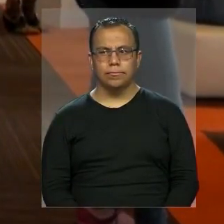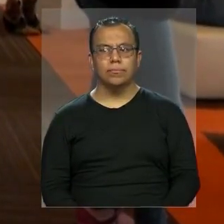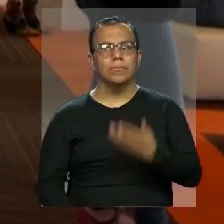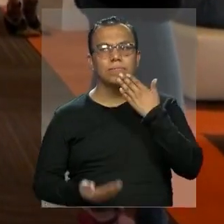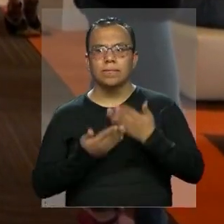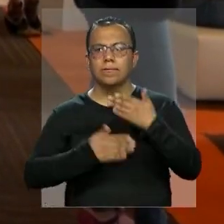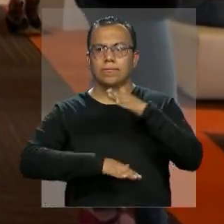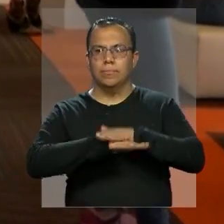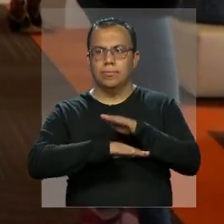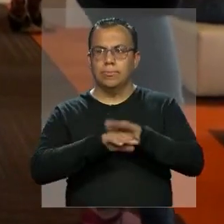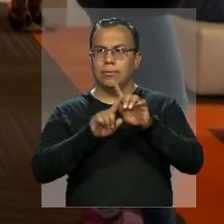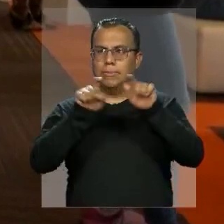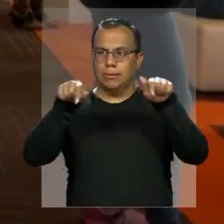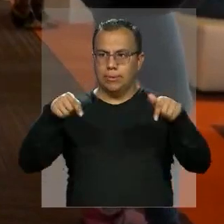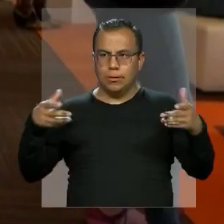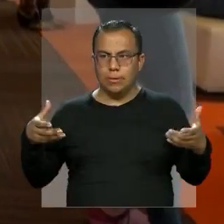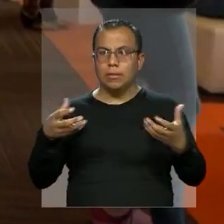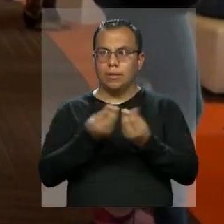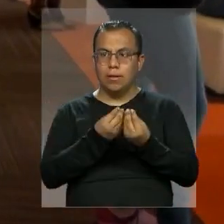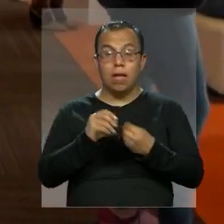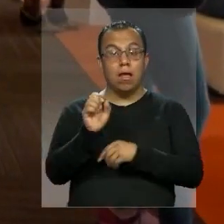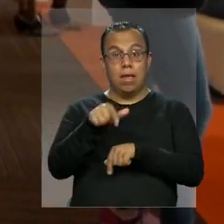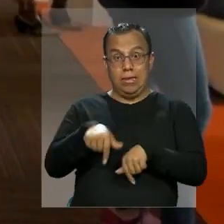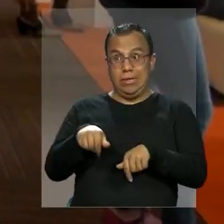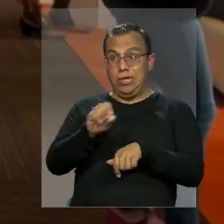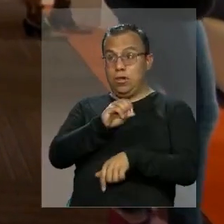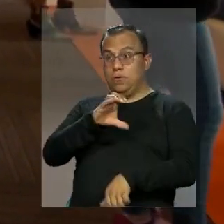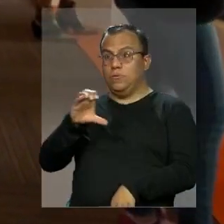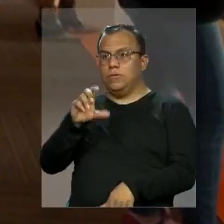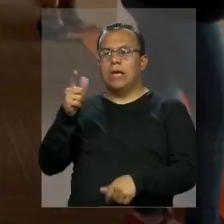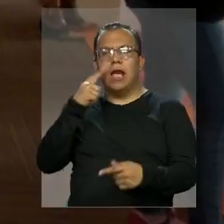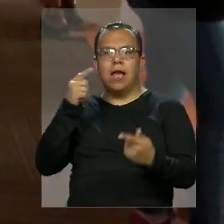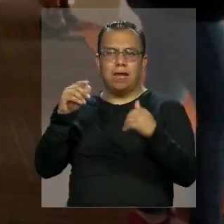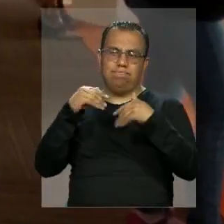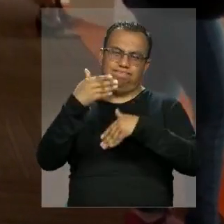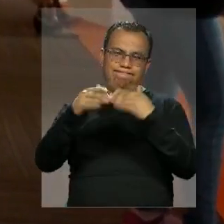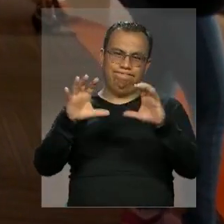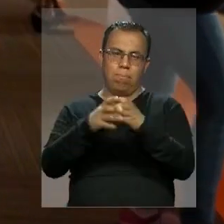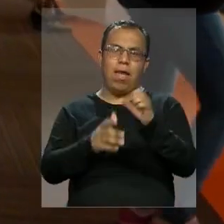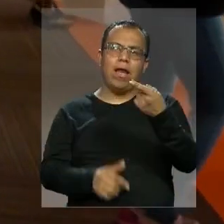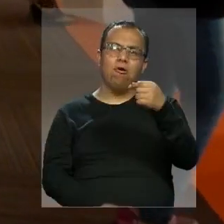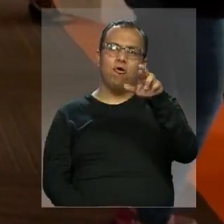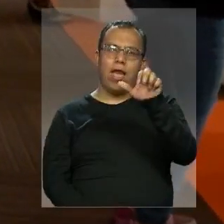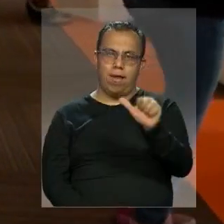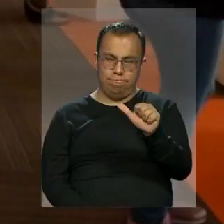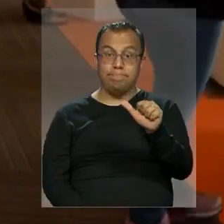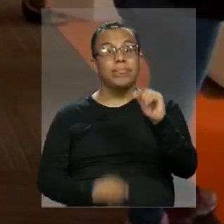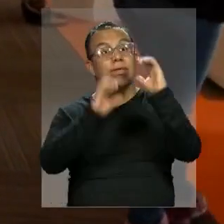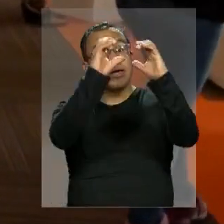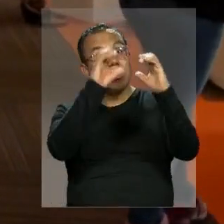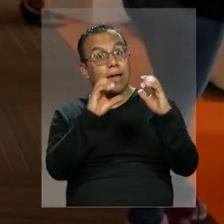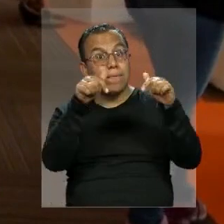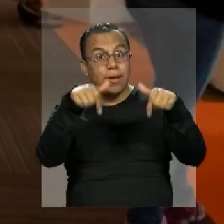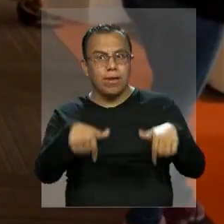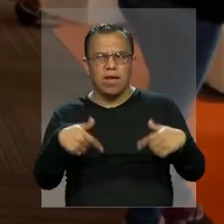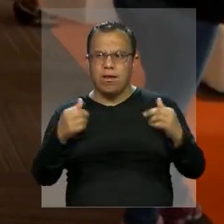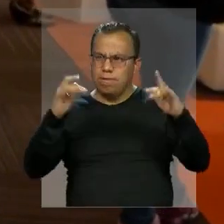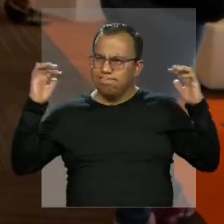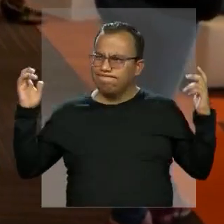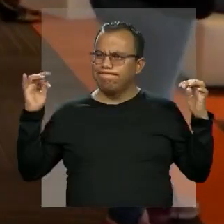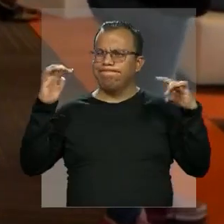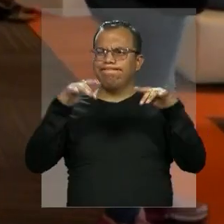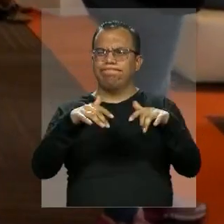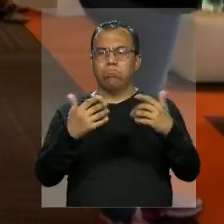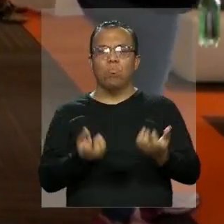Buenas tardes, Yamit. Aquí en el occidente de Bogotá, en el Centro de Convenciones Ágora, la Cámara de Comercio ha reunido